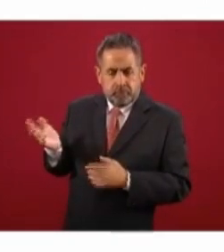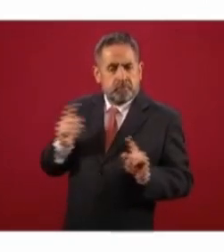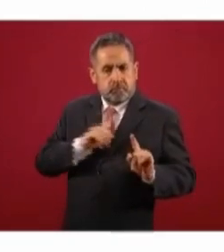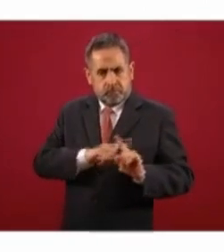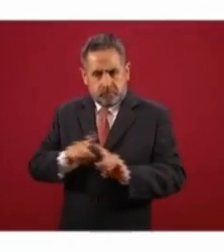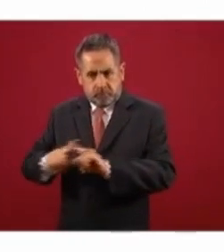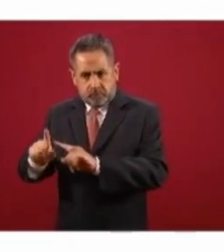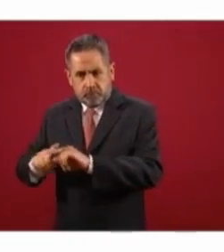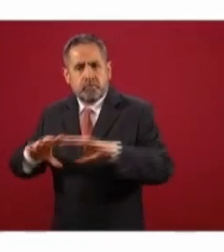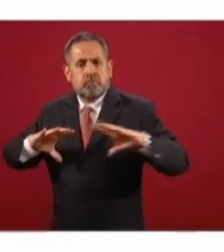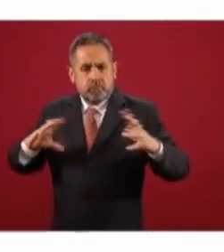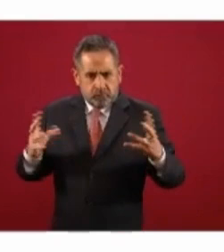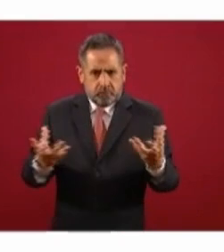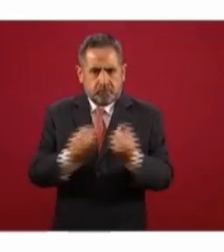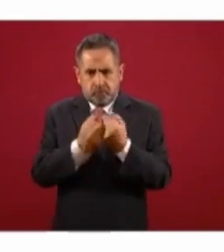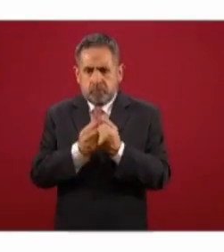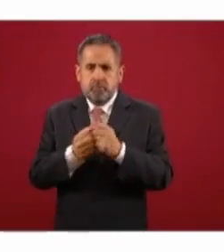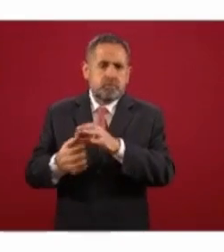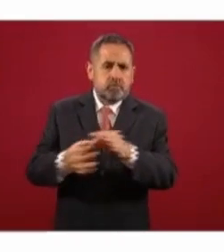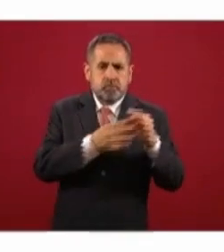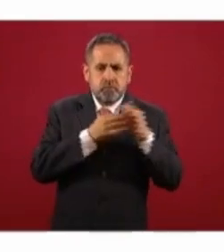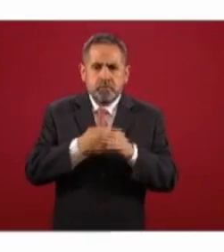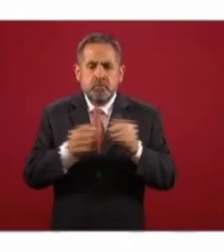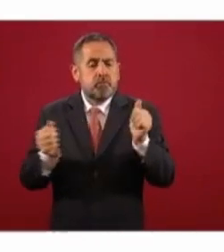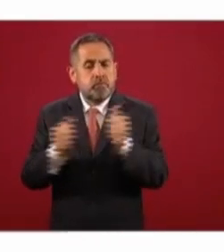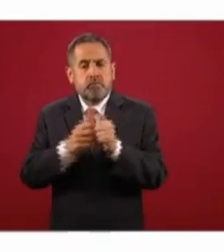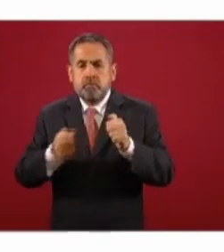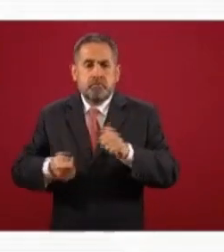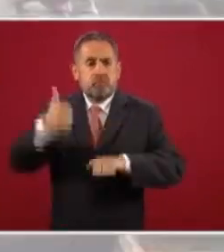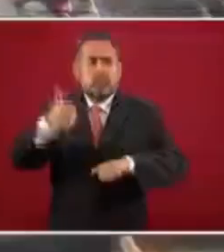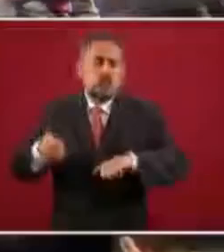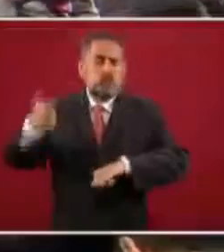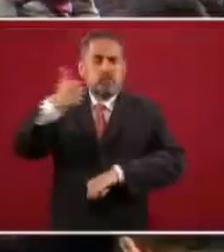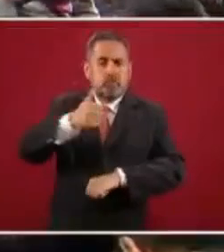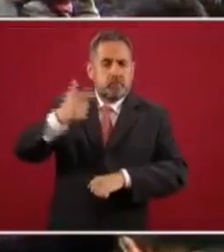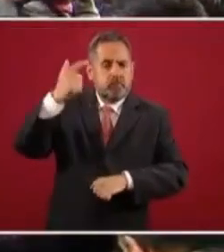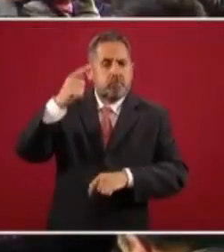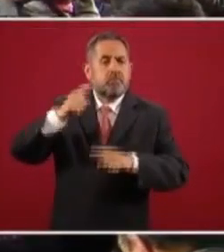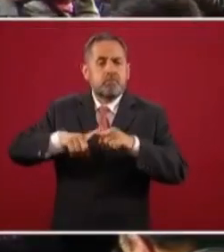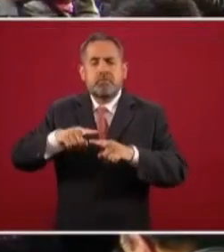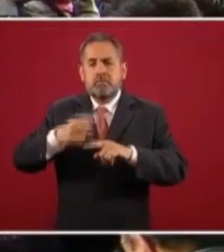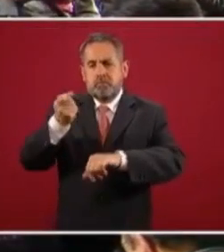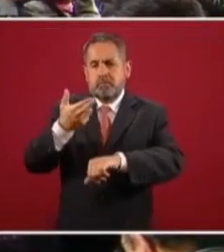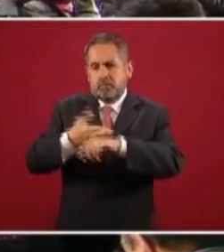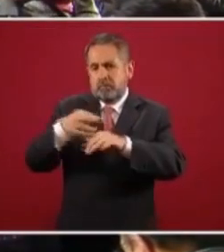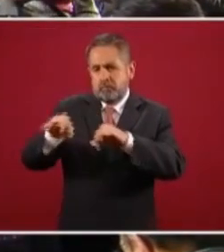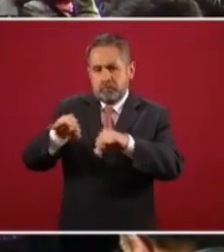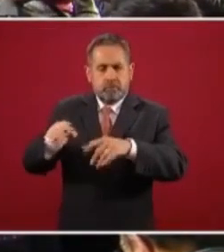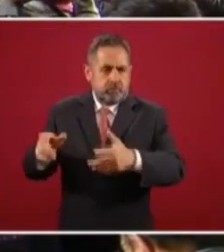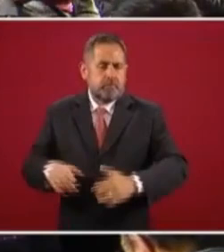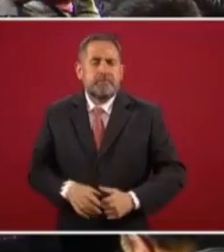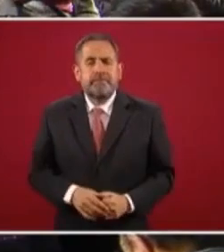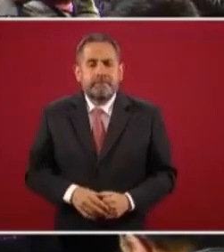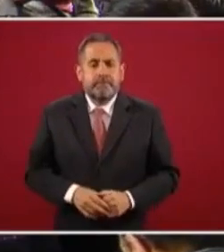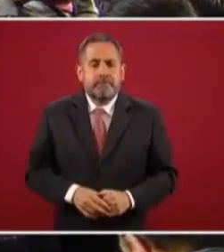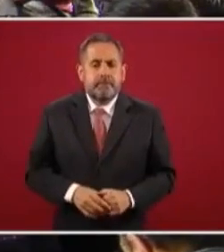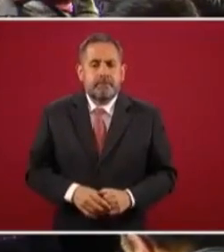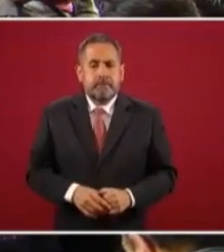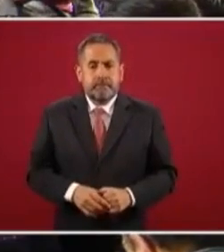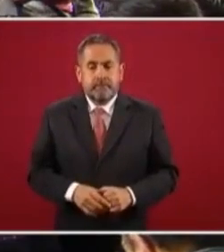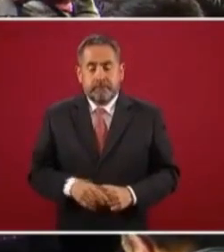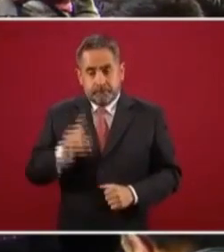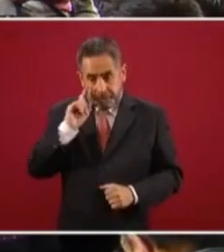estados y la CONATRIB como representación de los diferentes poderes judiciales locales. En